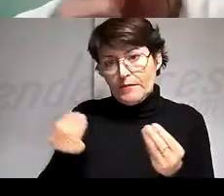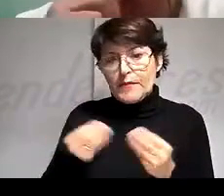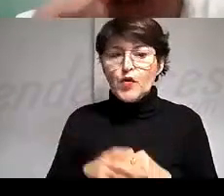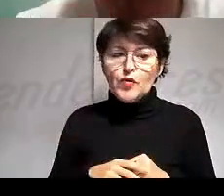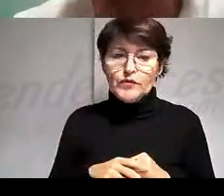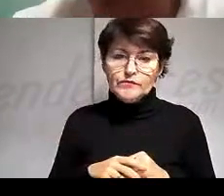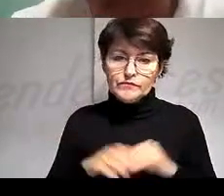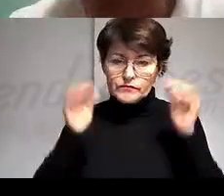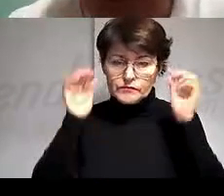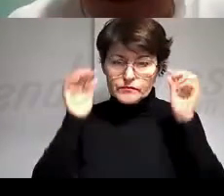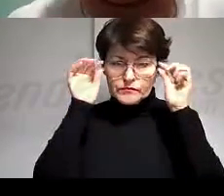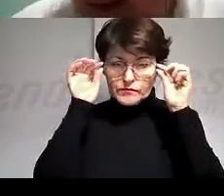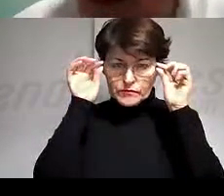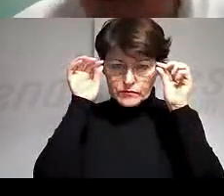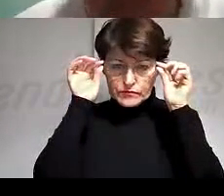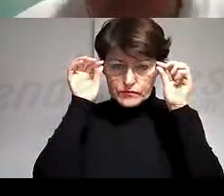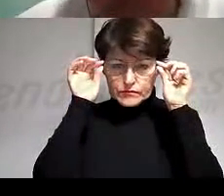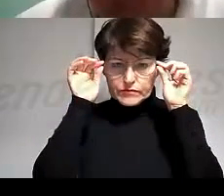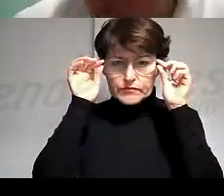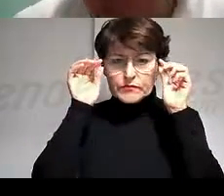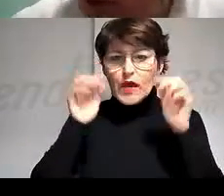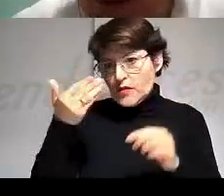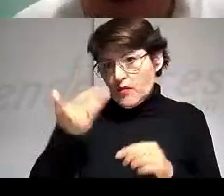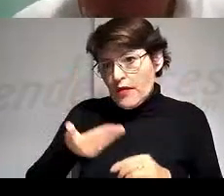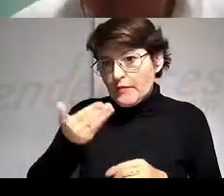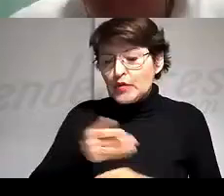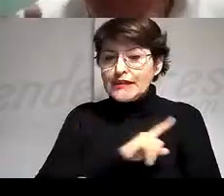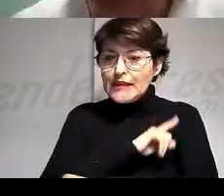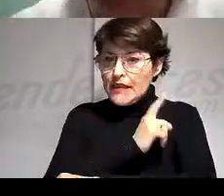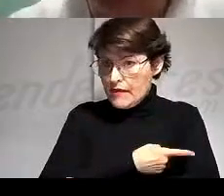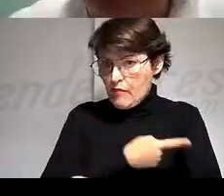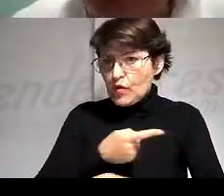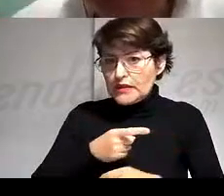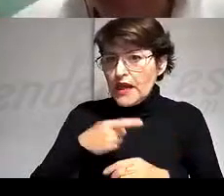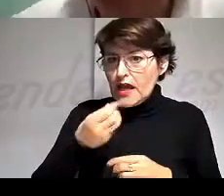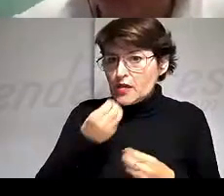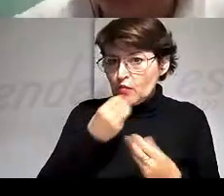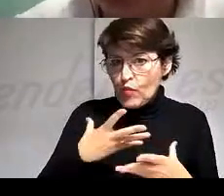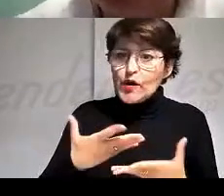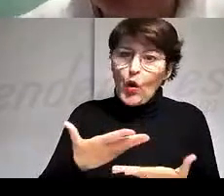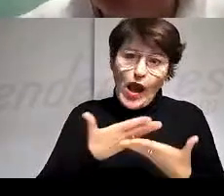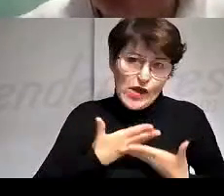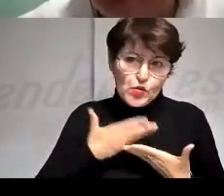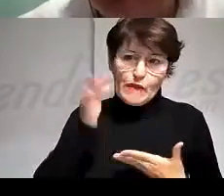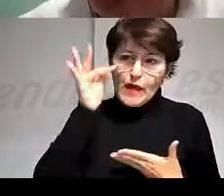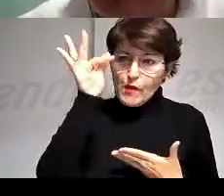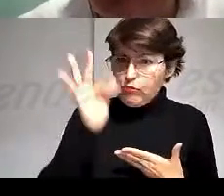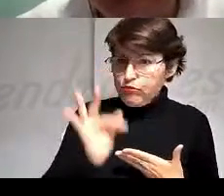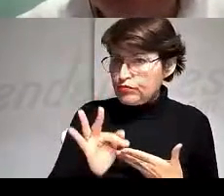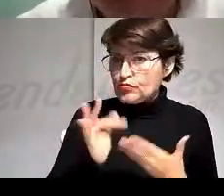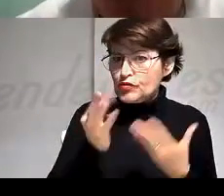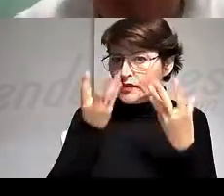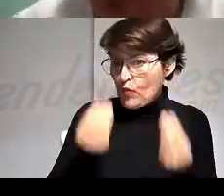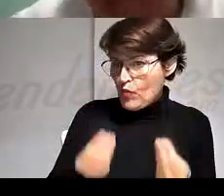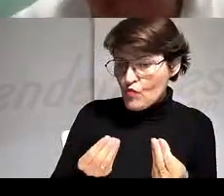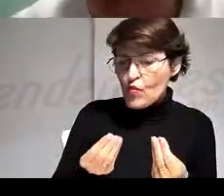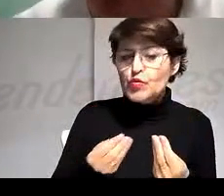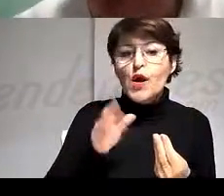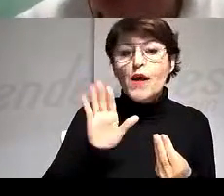Evidentemente, insistimos, interesa hacer ejercicio físico, no hay ninguna duda de que el ejercicio físico es esencial para el bienestar, pero